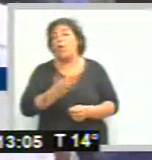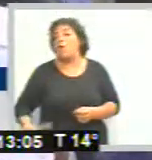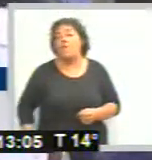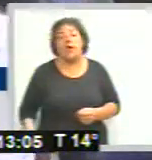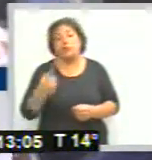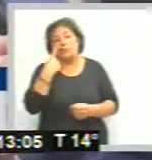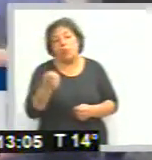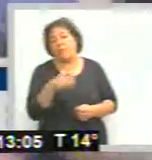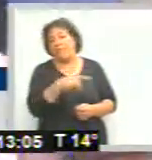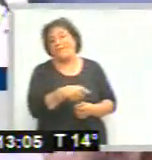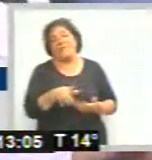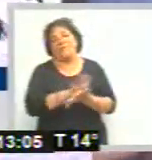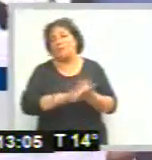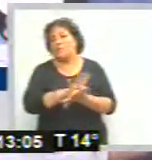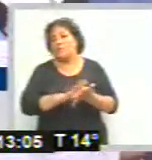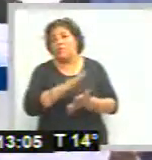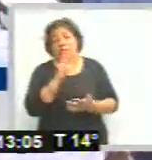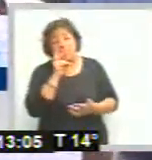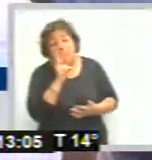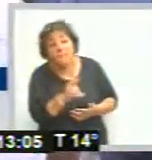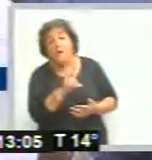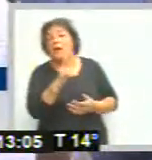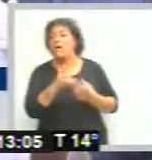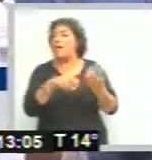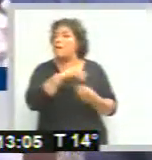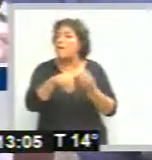previsto esto. De fijarse que muchas